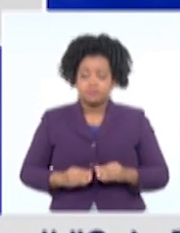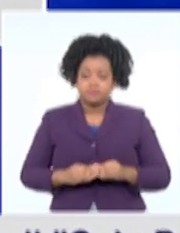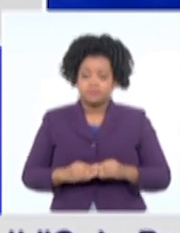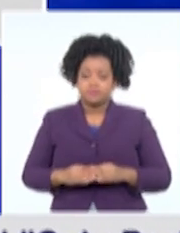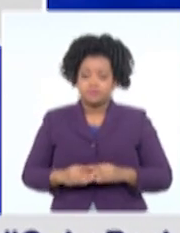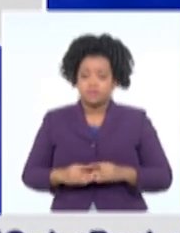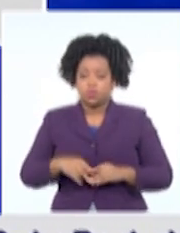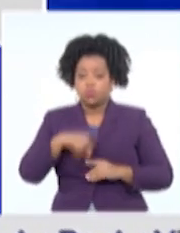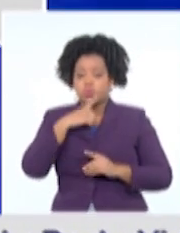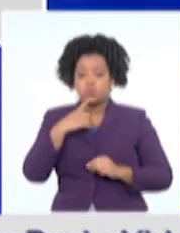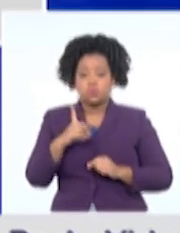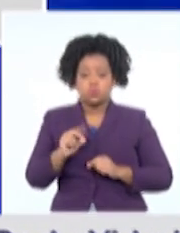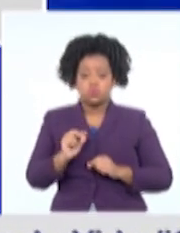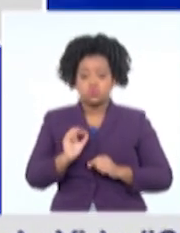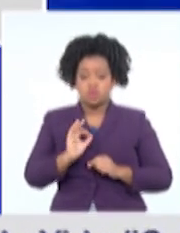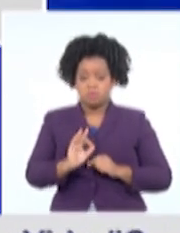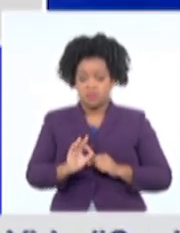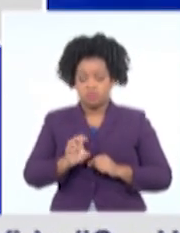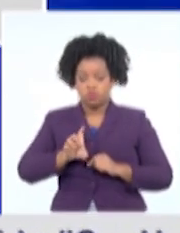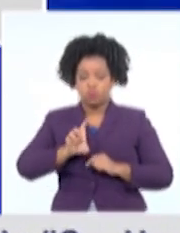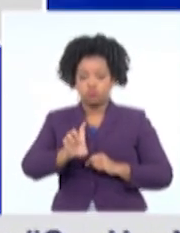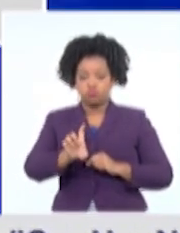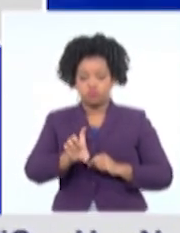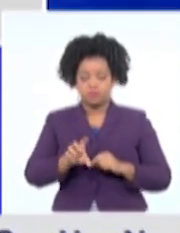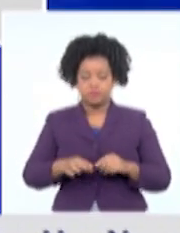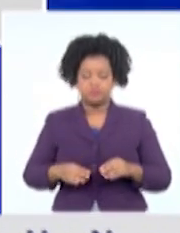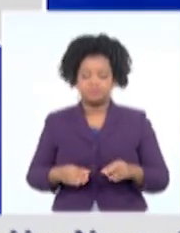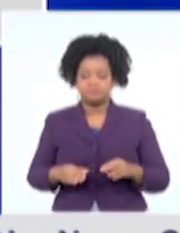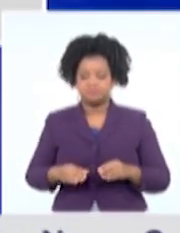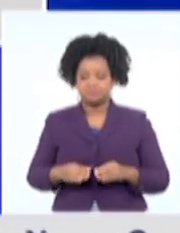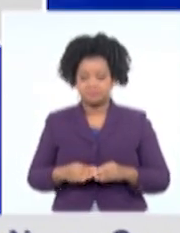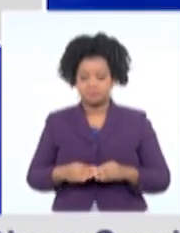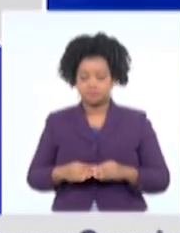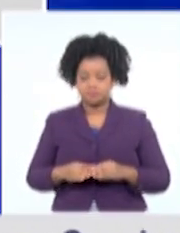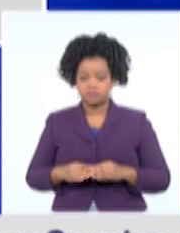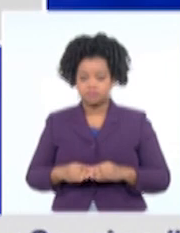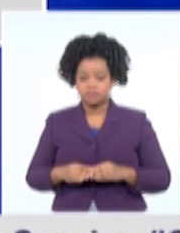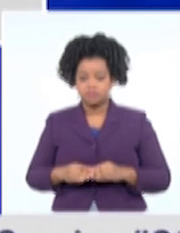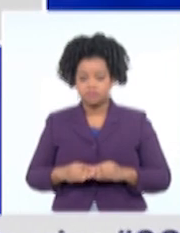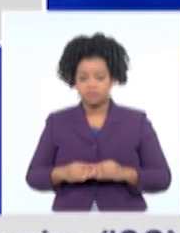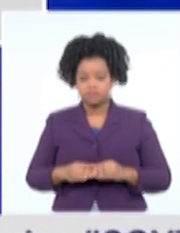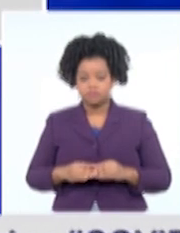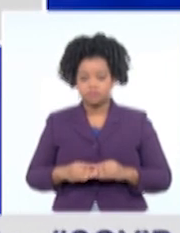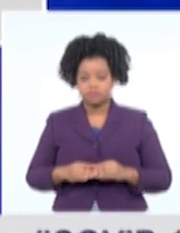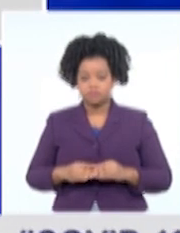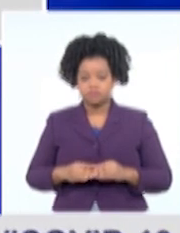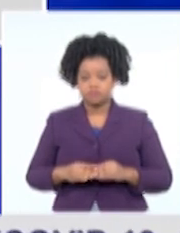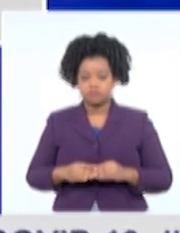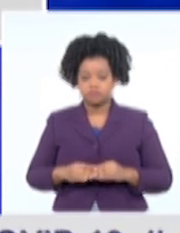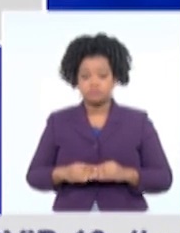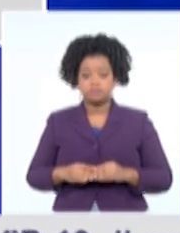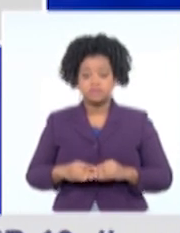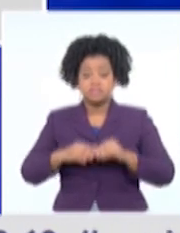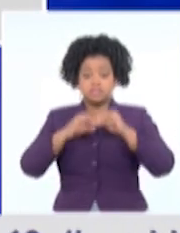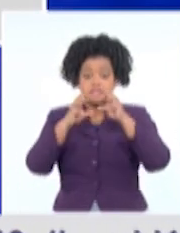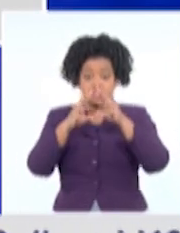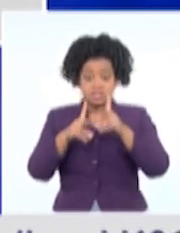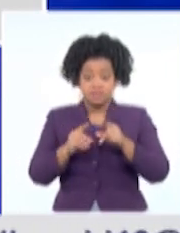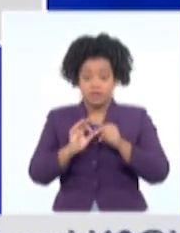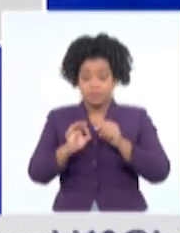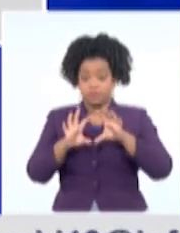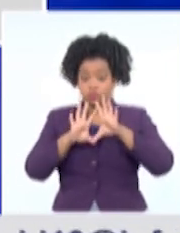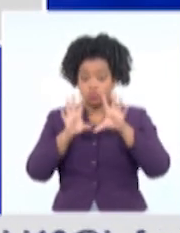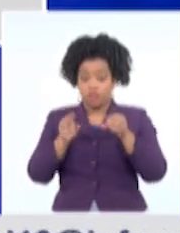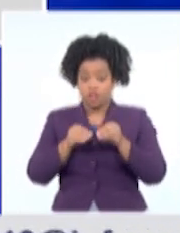Rusia en último lugar en cuanto al número de fallecidos. Estos son números absolutos.